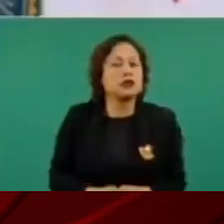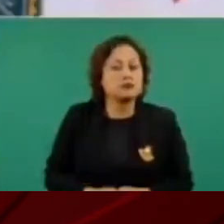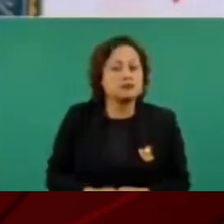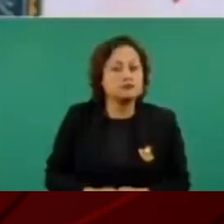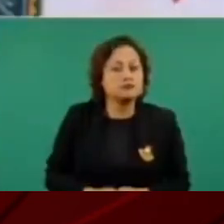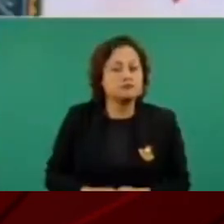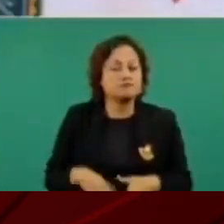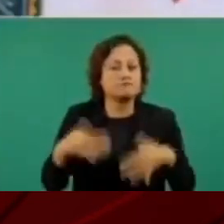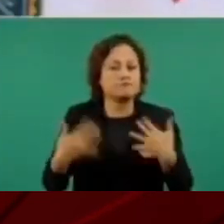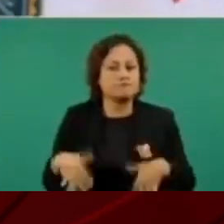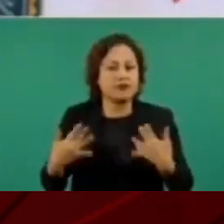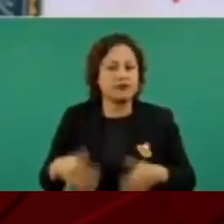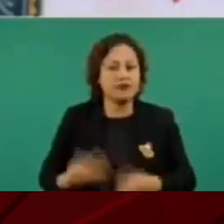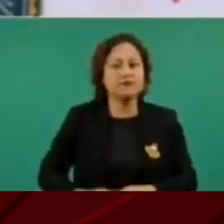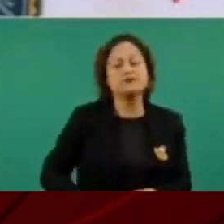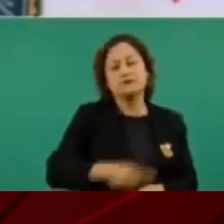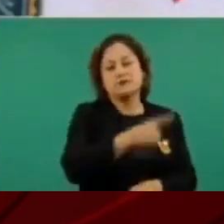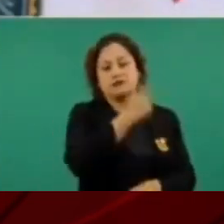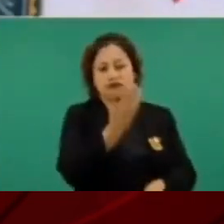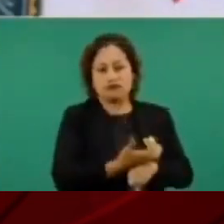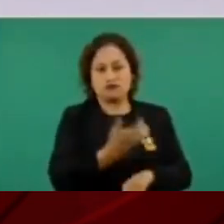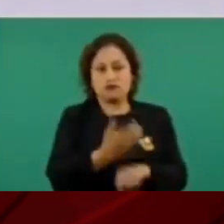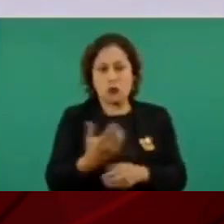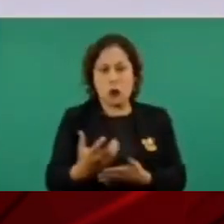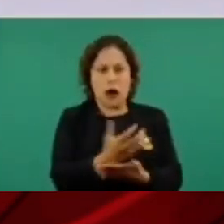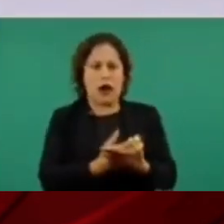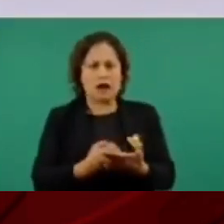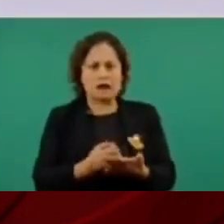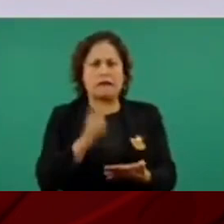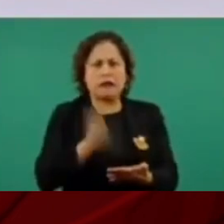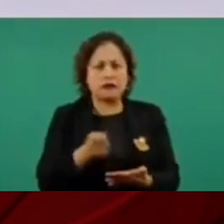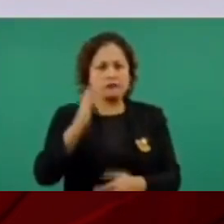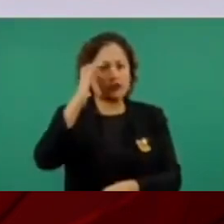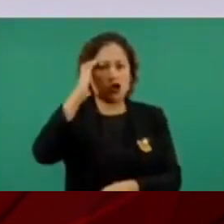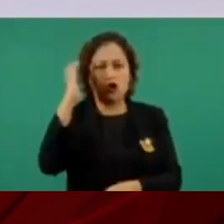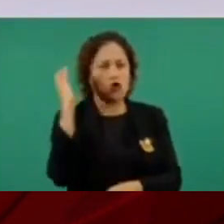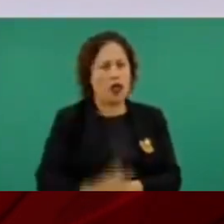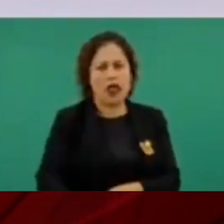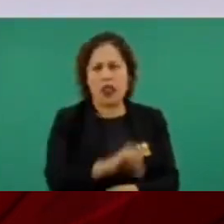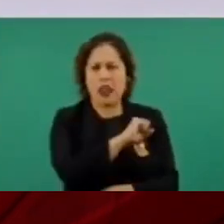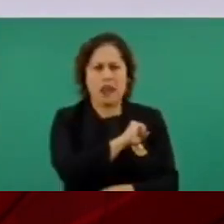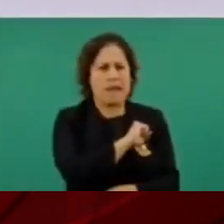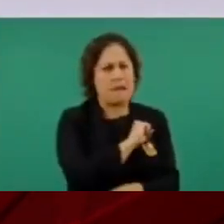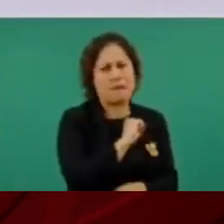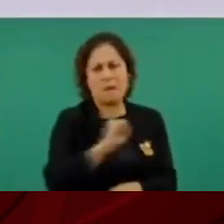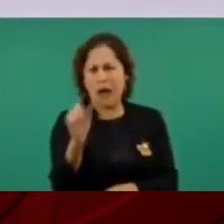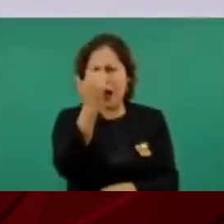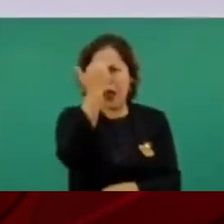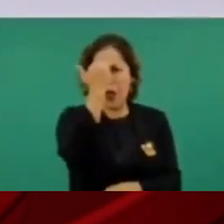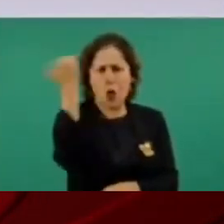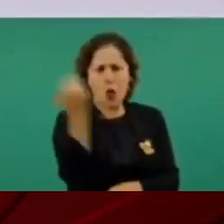triunfo pírrico, vil y canallesco, en una